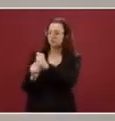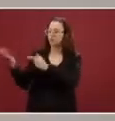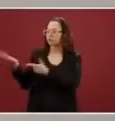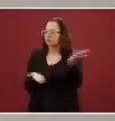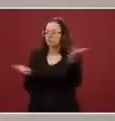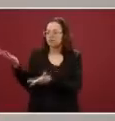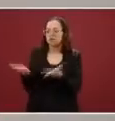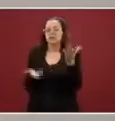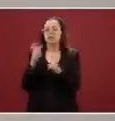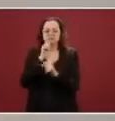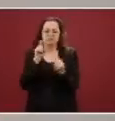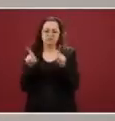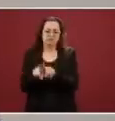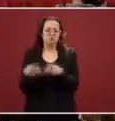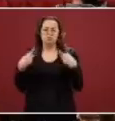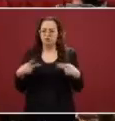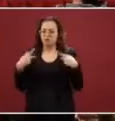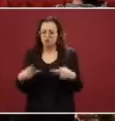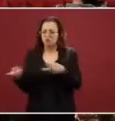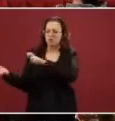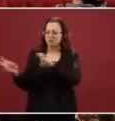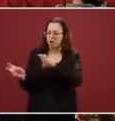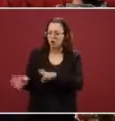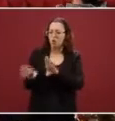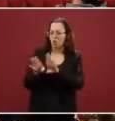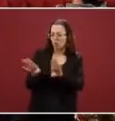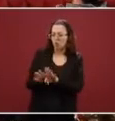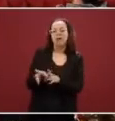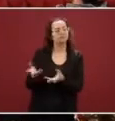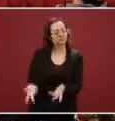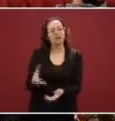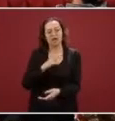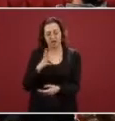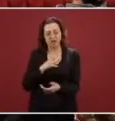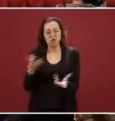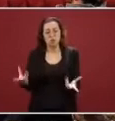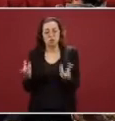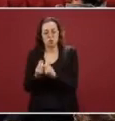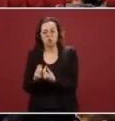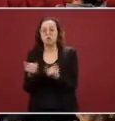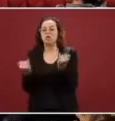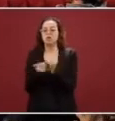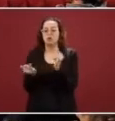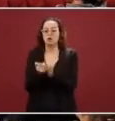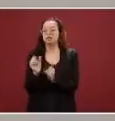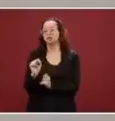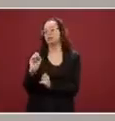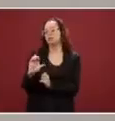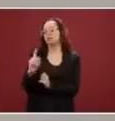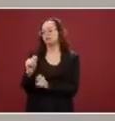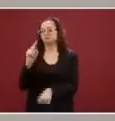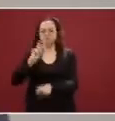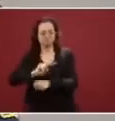para pasajeros y terminal de carga. Y no se diga el acompañamiento y supervisión técnica que tenemos de la Secretaría de Comunicaciones y